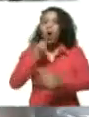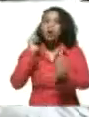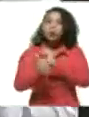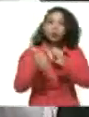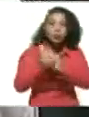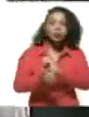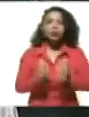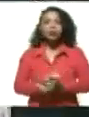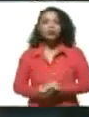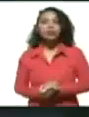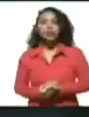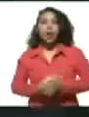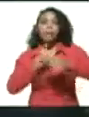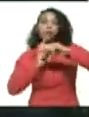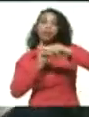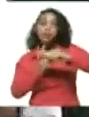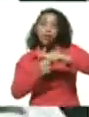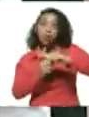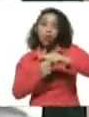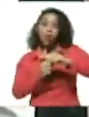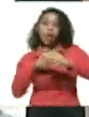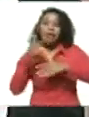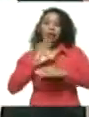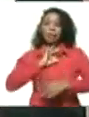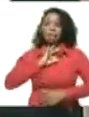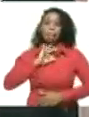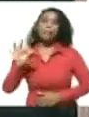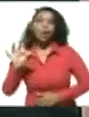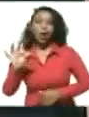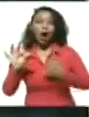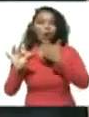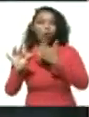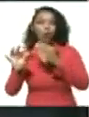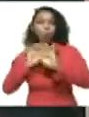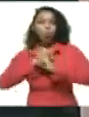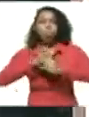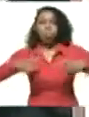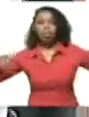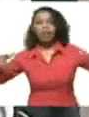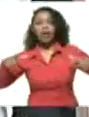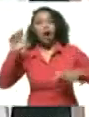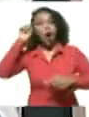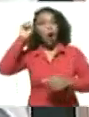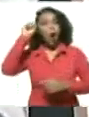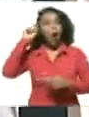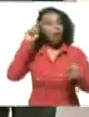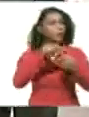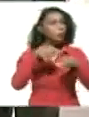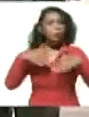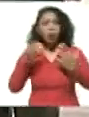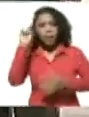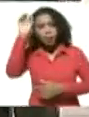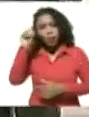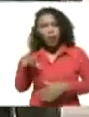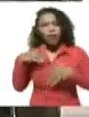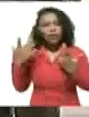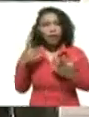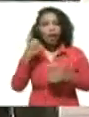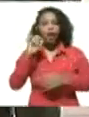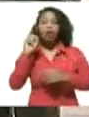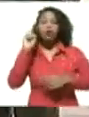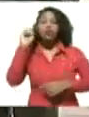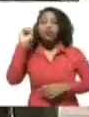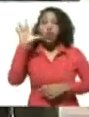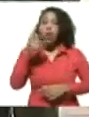/ positivo y contagia a los demás el objetivo del semáforo en la luz roja es justamente evitar